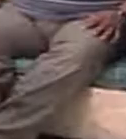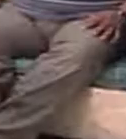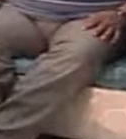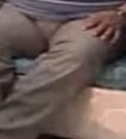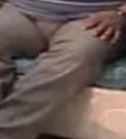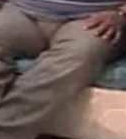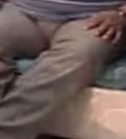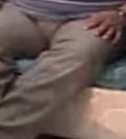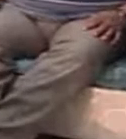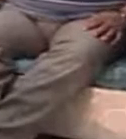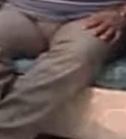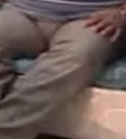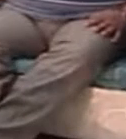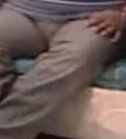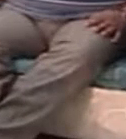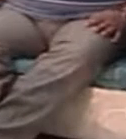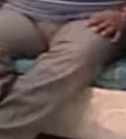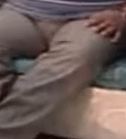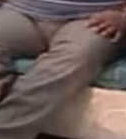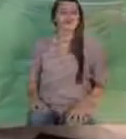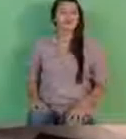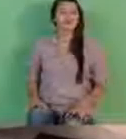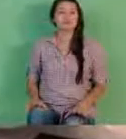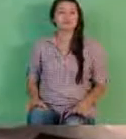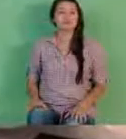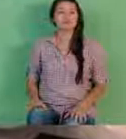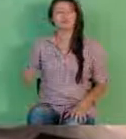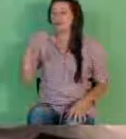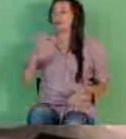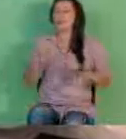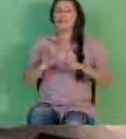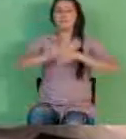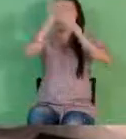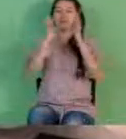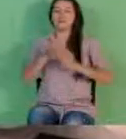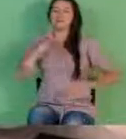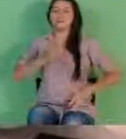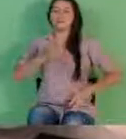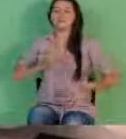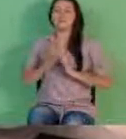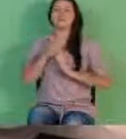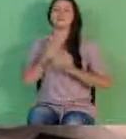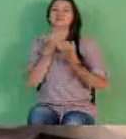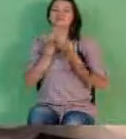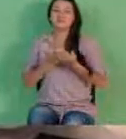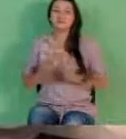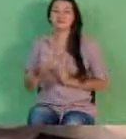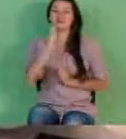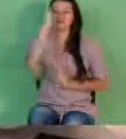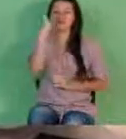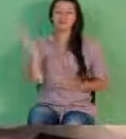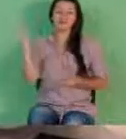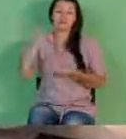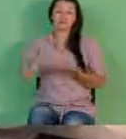Hola Qué tal amigos muy buenos días bienvenidos una vez más a este su programa mañaneando como siempre Dándole gracias a Dios por permitirnos estar un día más